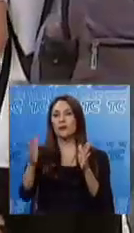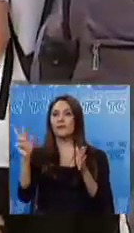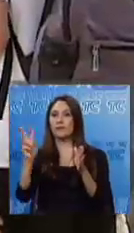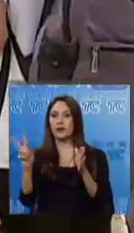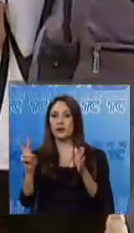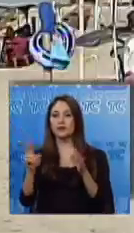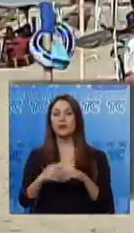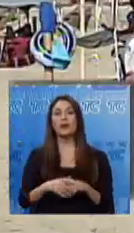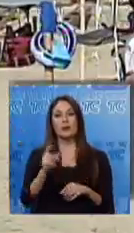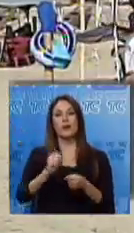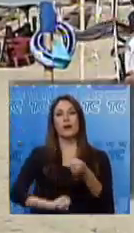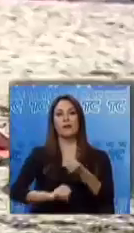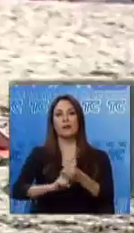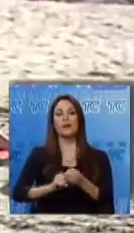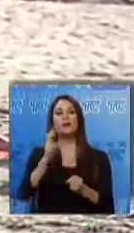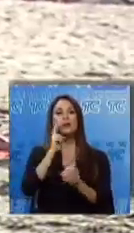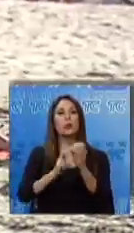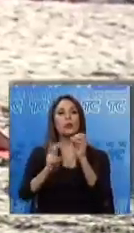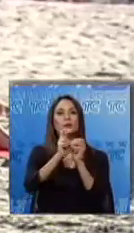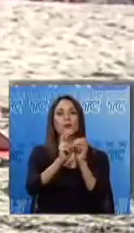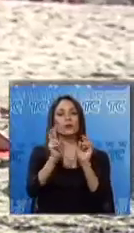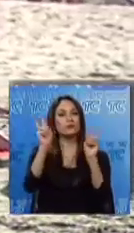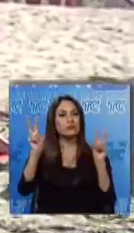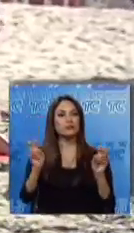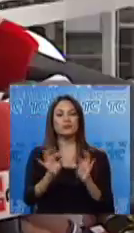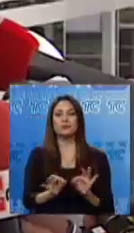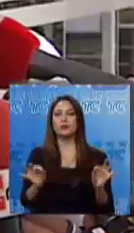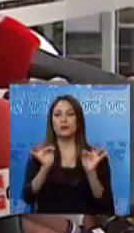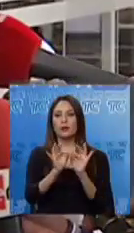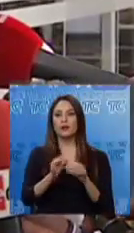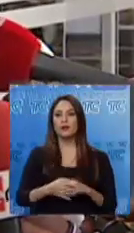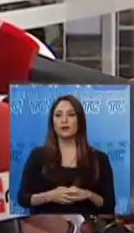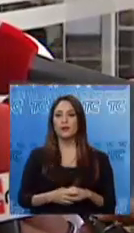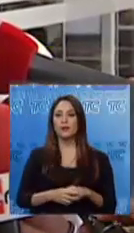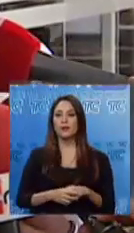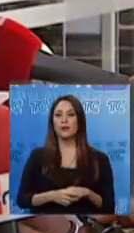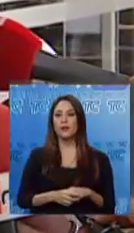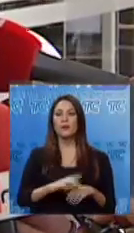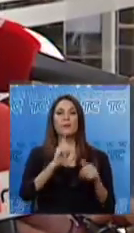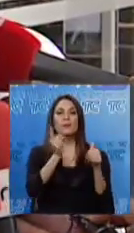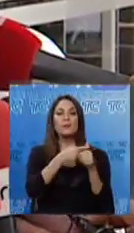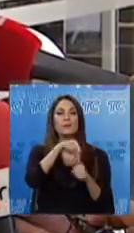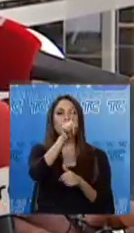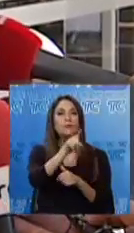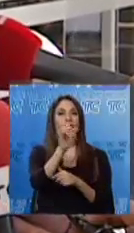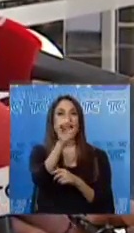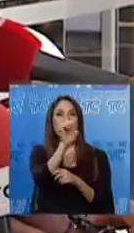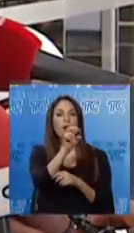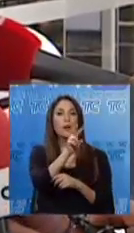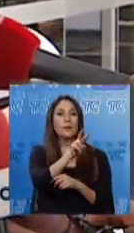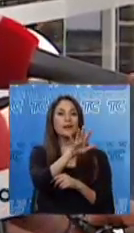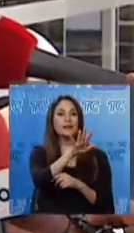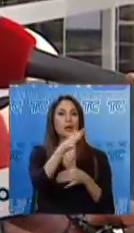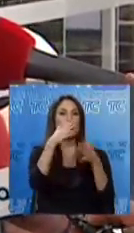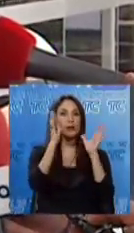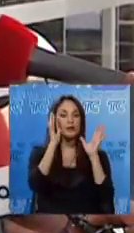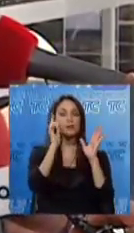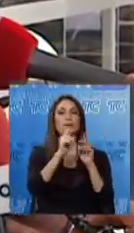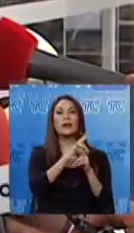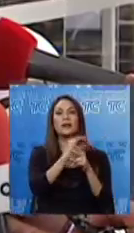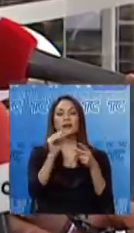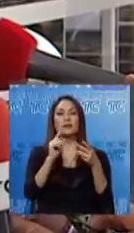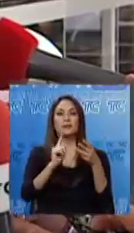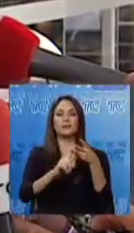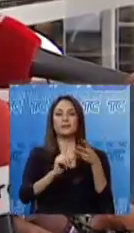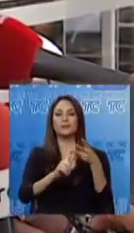y así apoyar al sector turístico. Excepto tres días, el primero de enero, obviamente, el 25 de diciembre y el